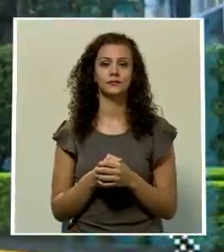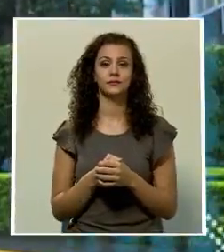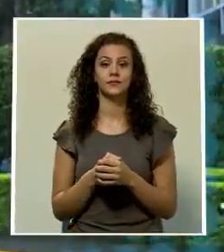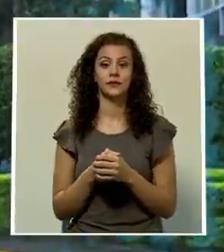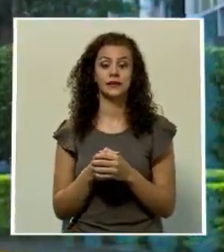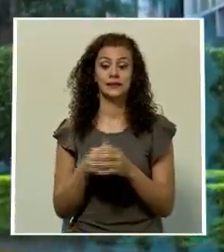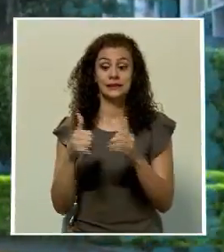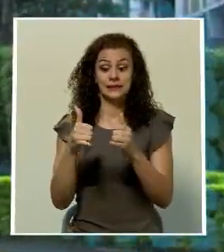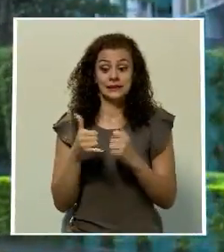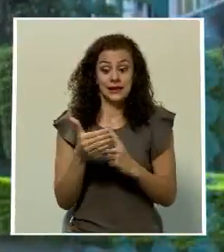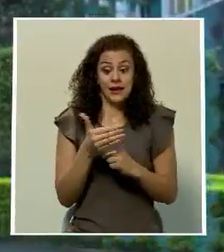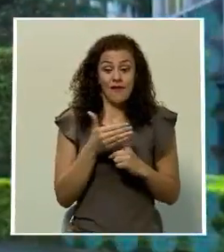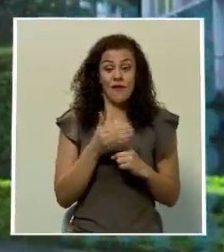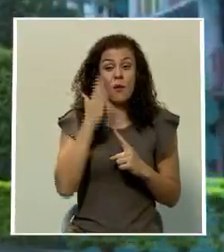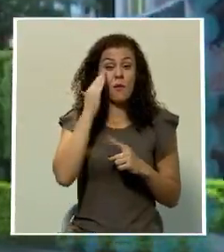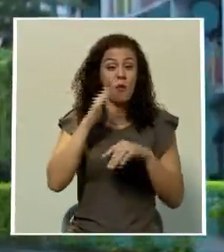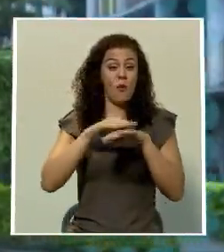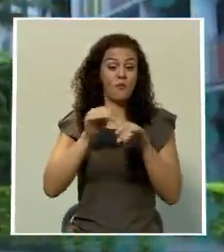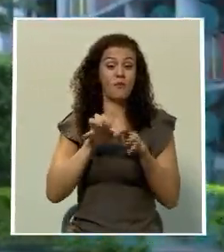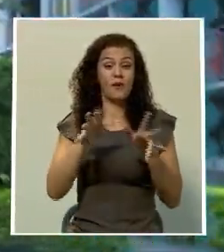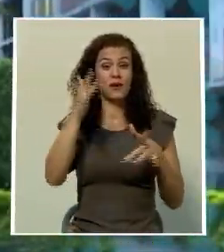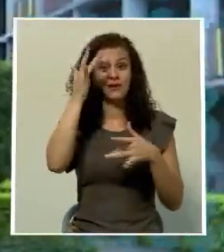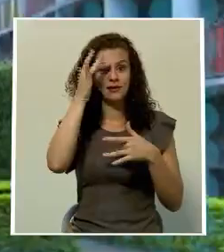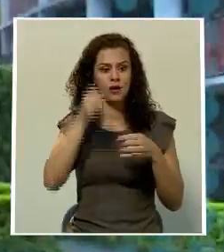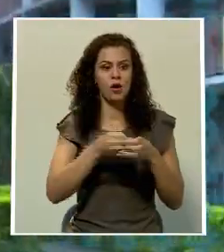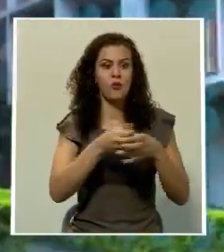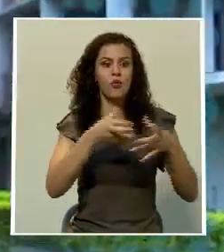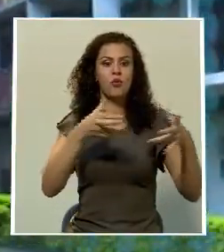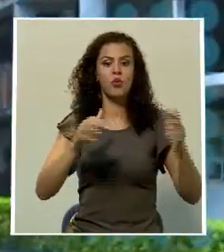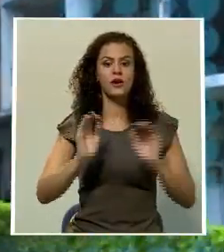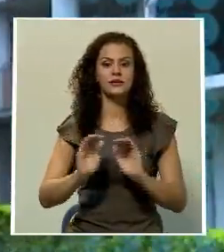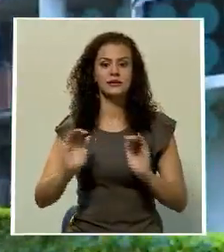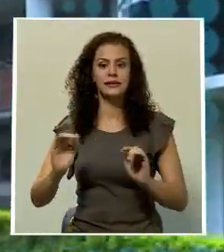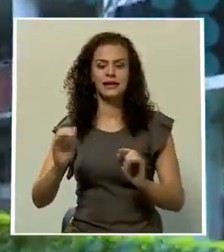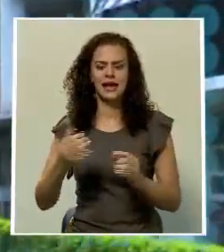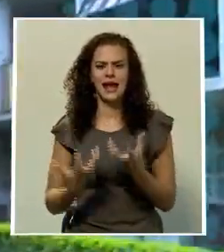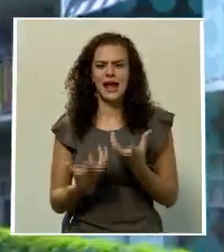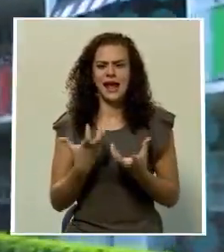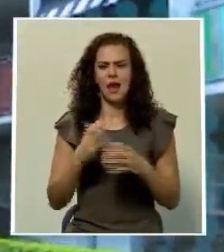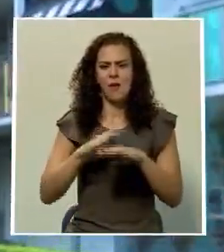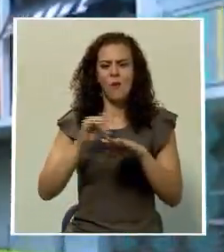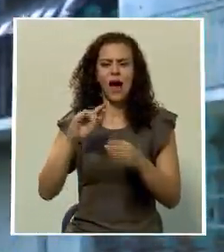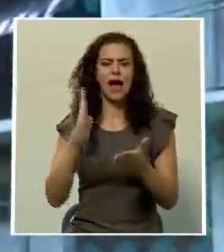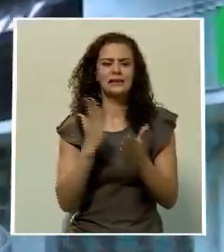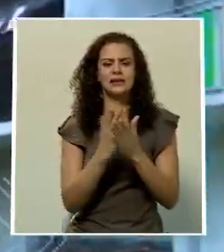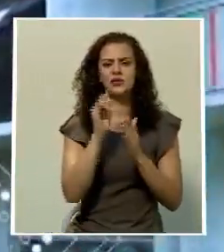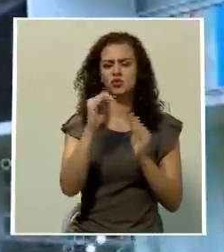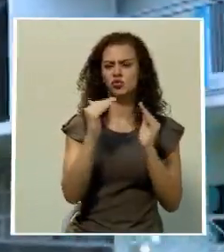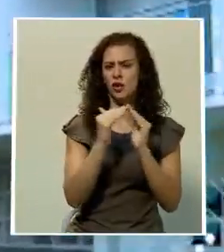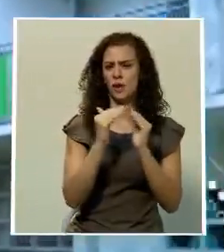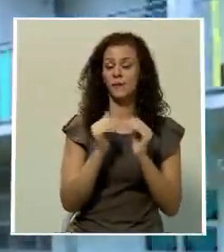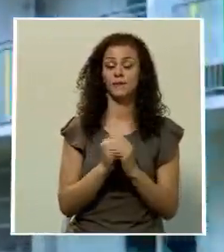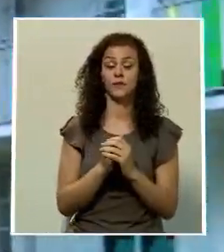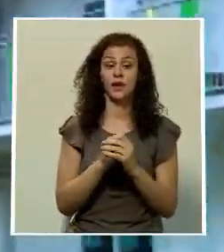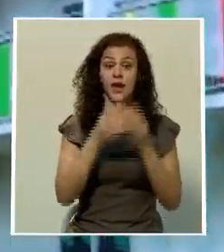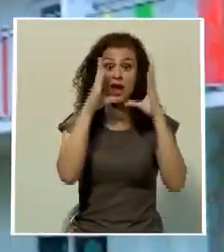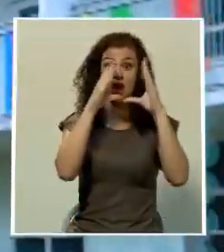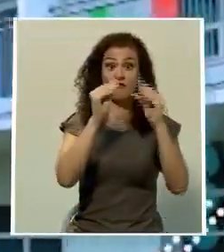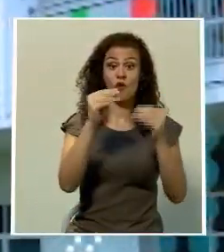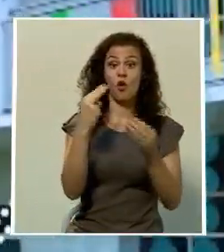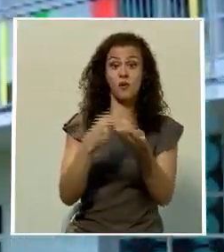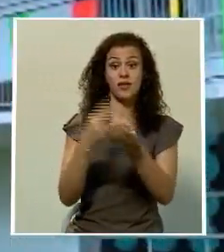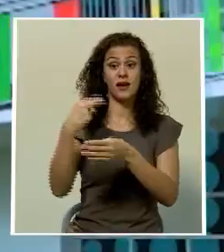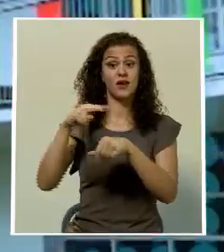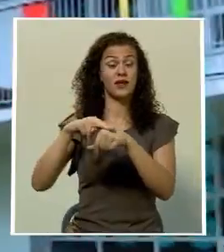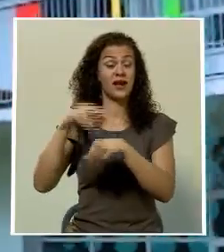El confinamiento por la pandemia aumentó la cantidad de niños quemados por accidentes en sus hogares. Según los datos del Hospital